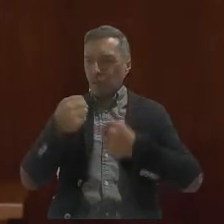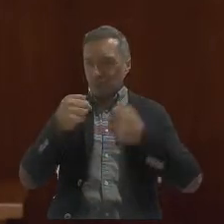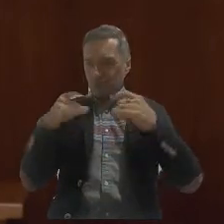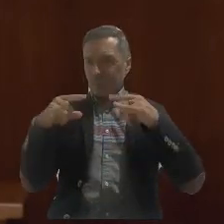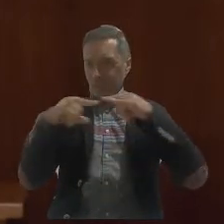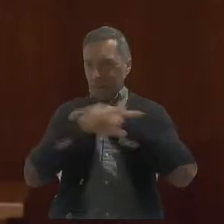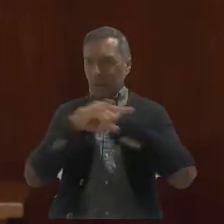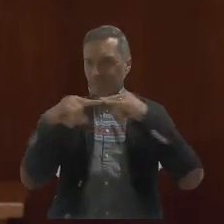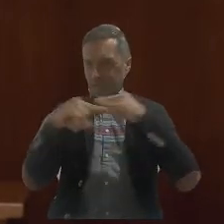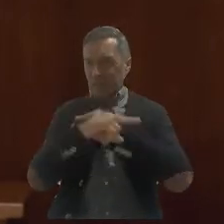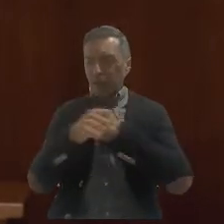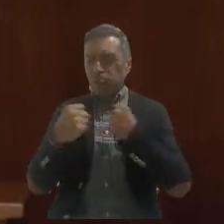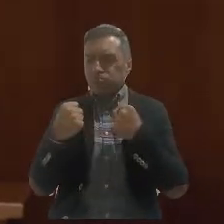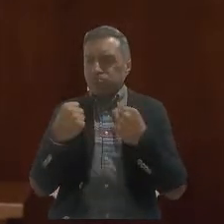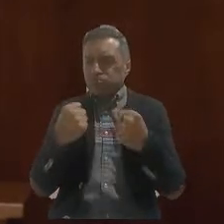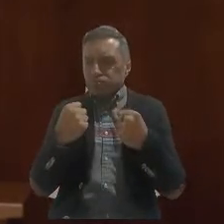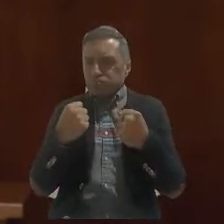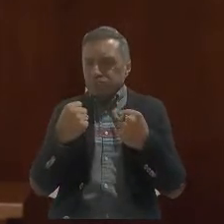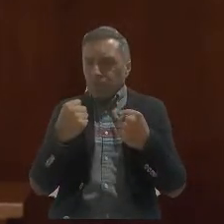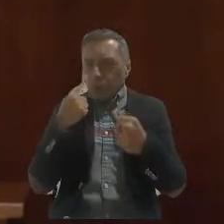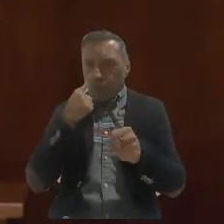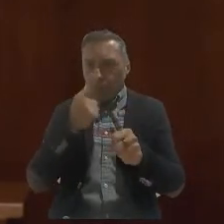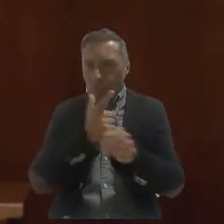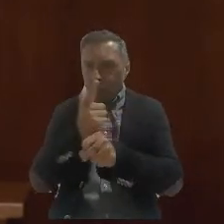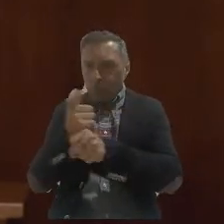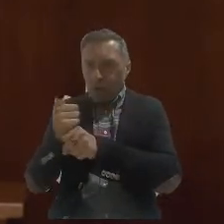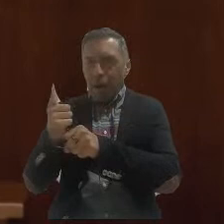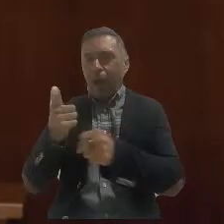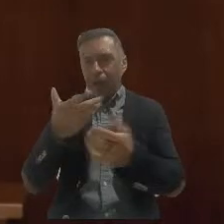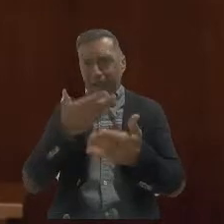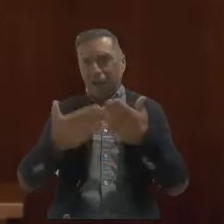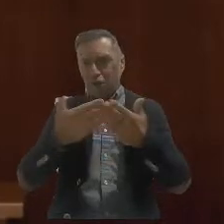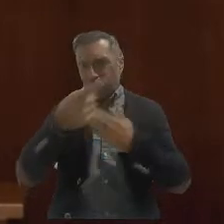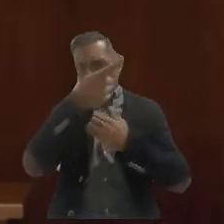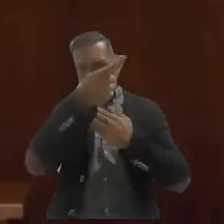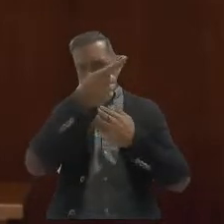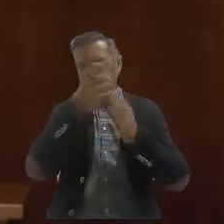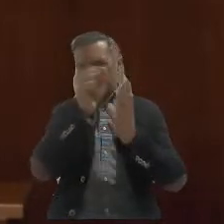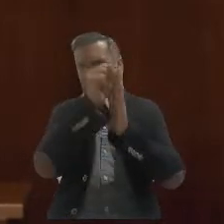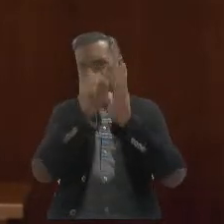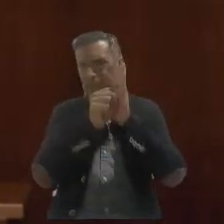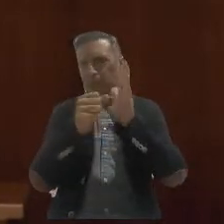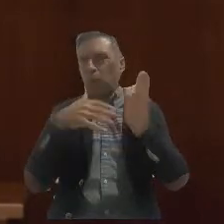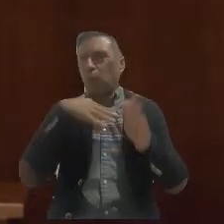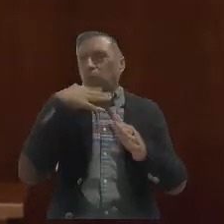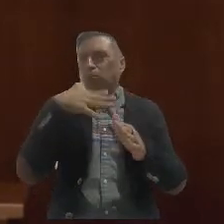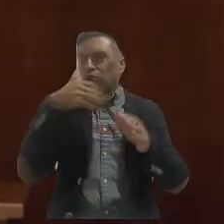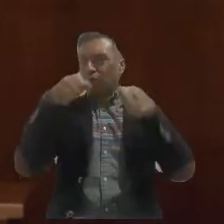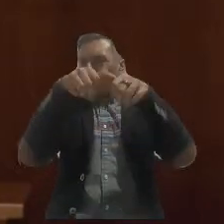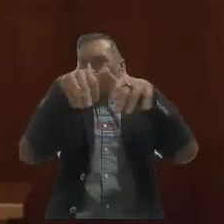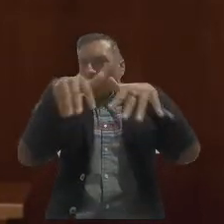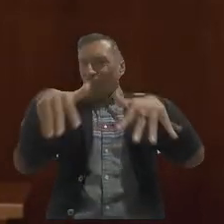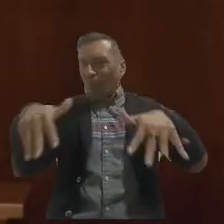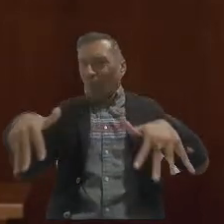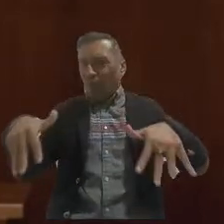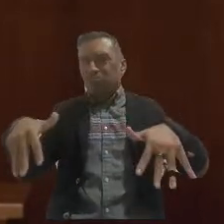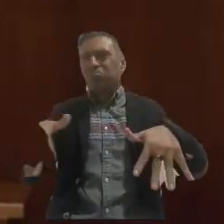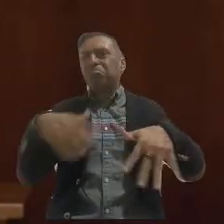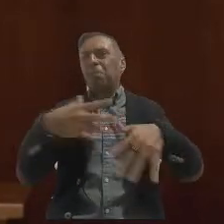tienen todavía derivado de este esquema de corrupción, el actuar de muchos policías